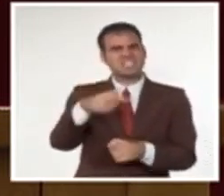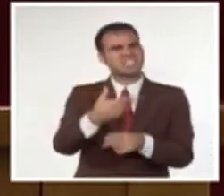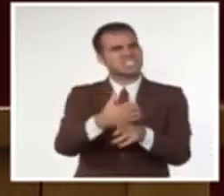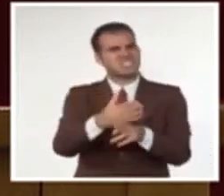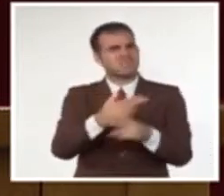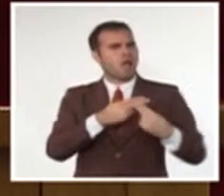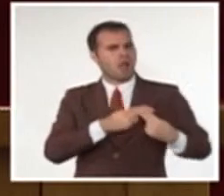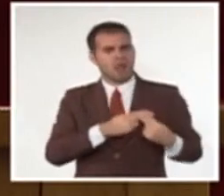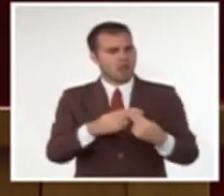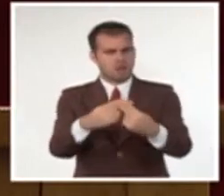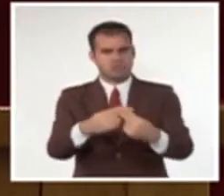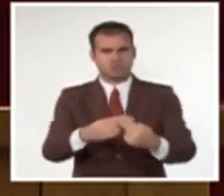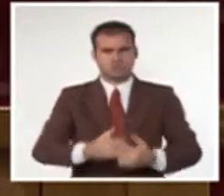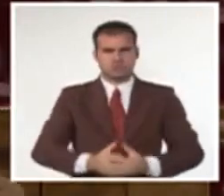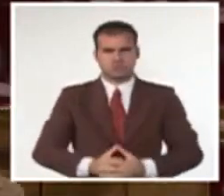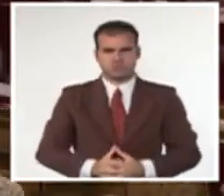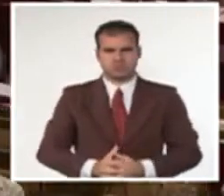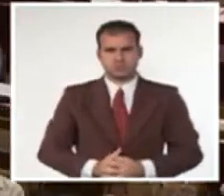heroica.